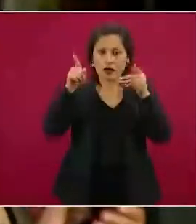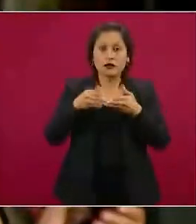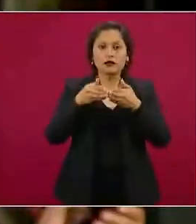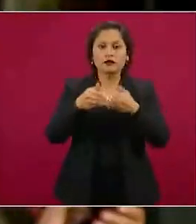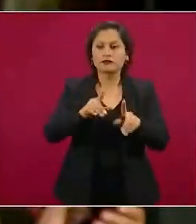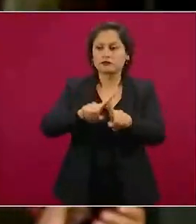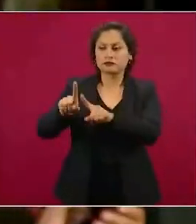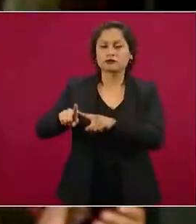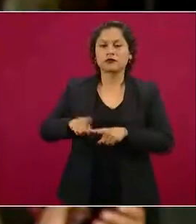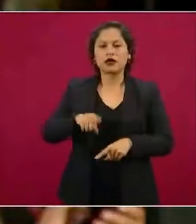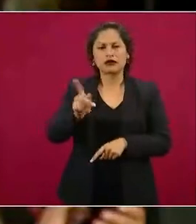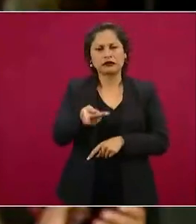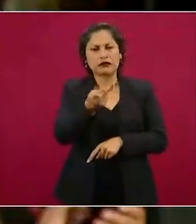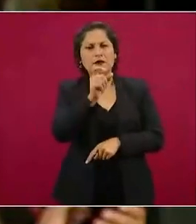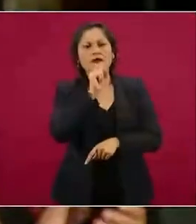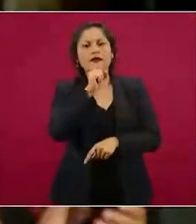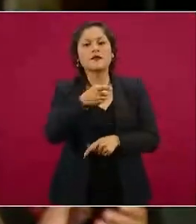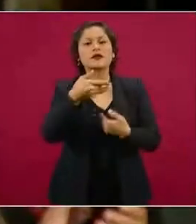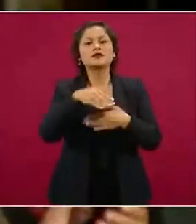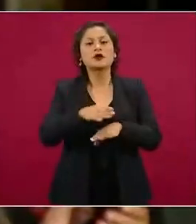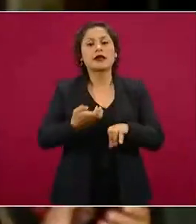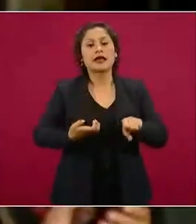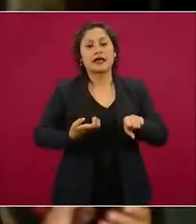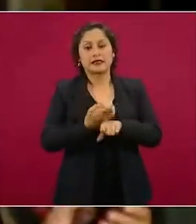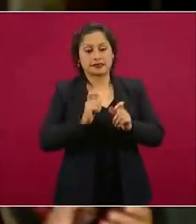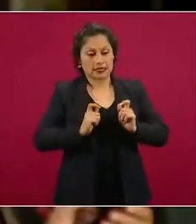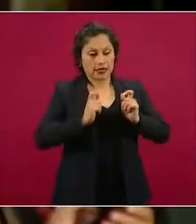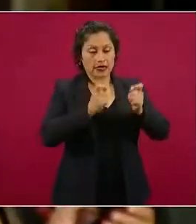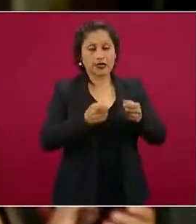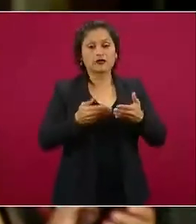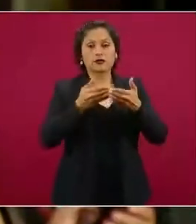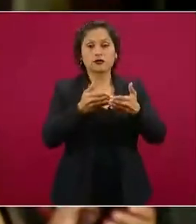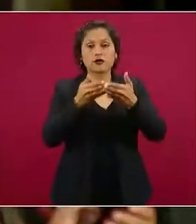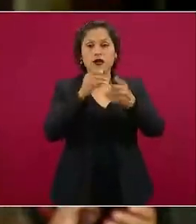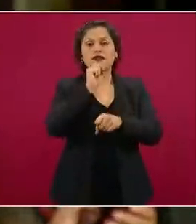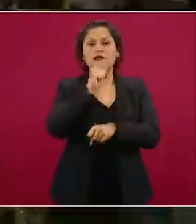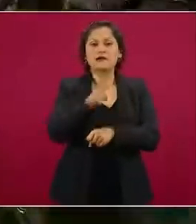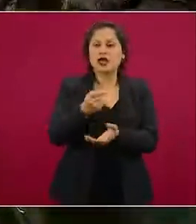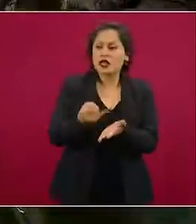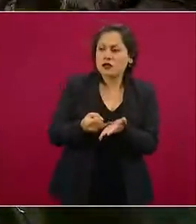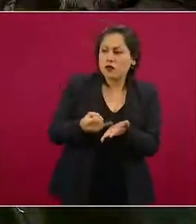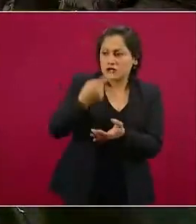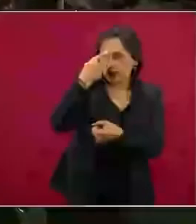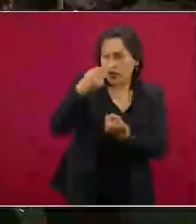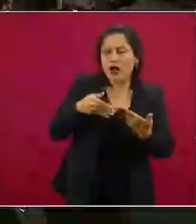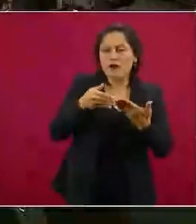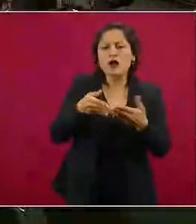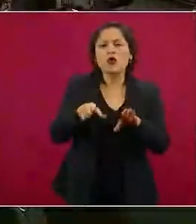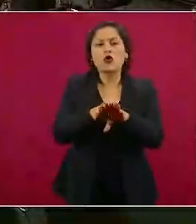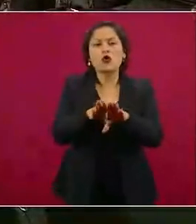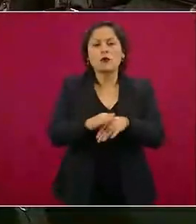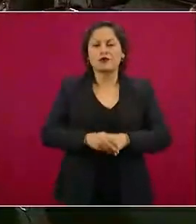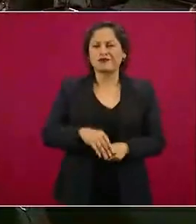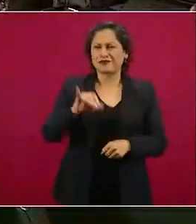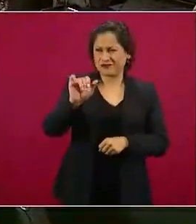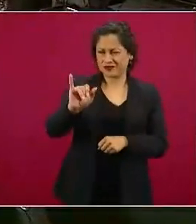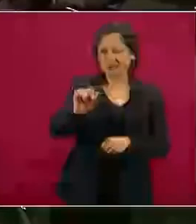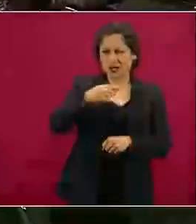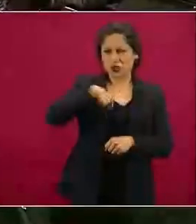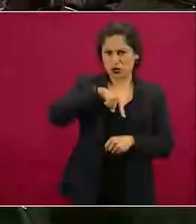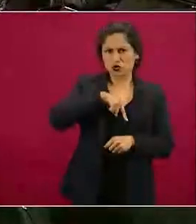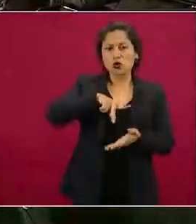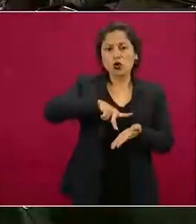que están concesionados a los estados, el tema de los cobros, por ejemplo, a los barcos. ¿Cómo va a ser toda esta situación? Sí, vamos a reorganizar. Es como el caso